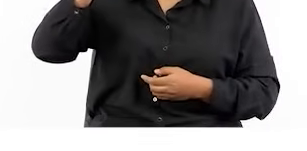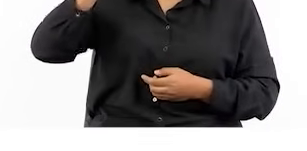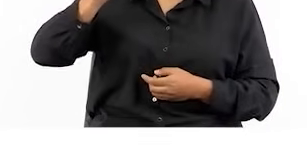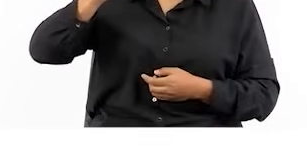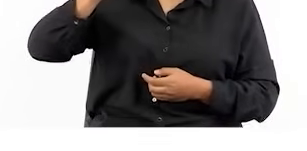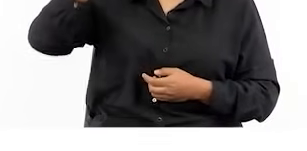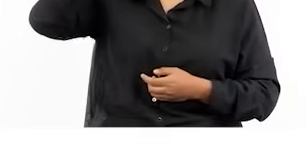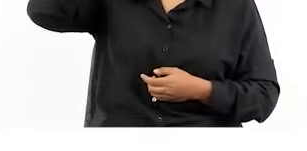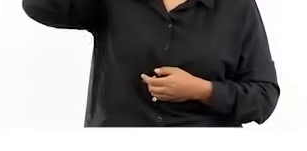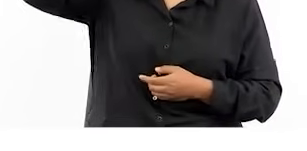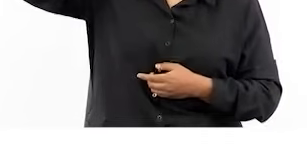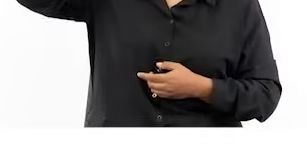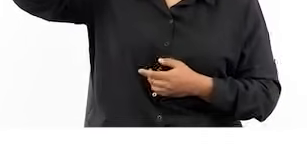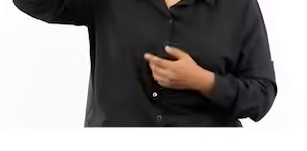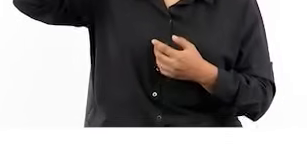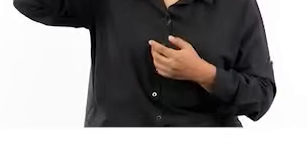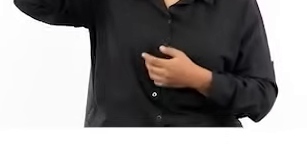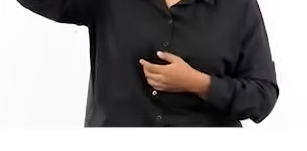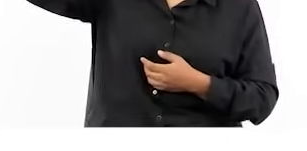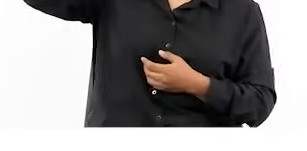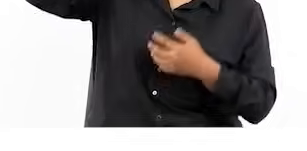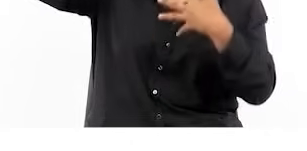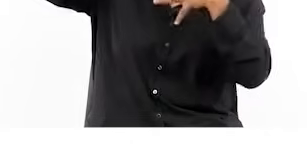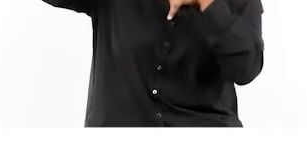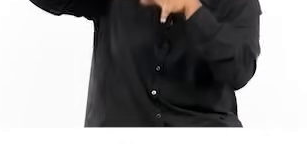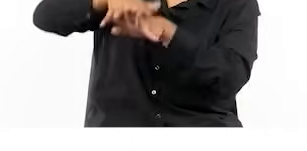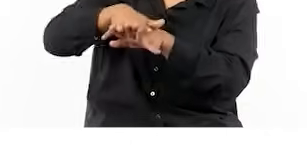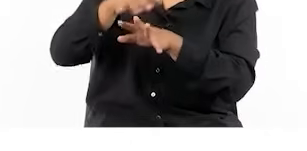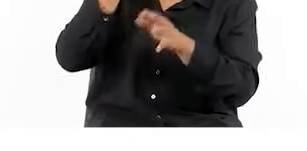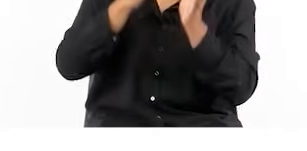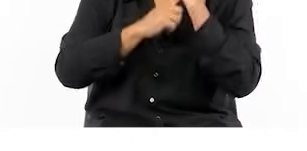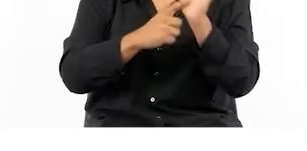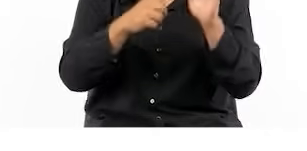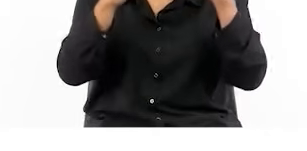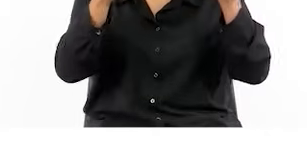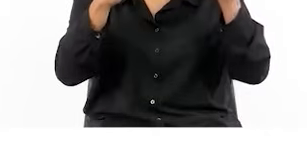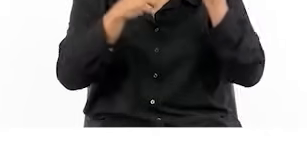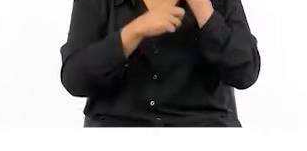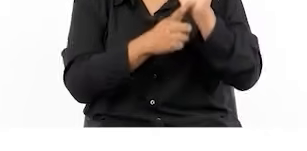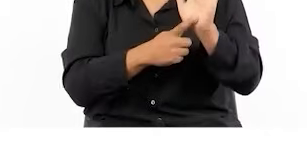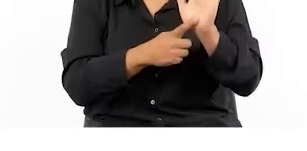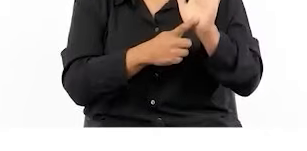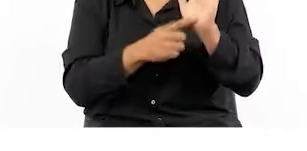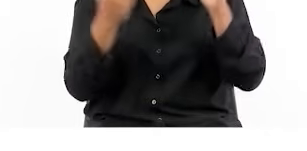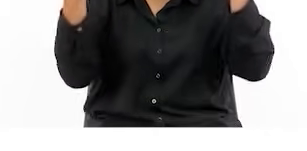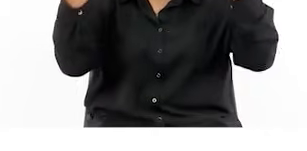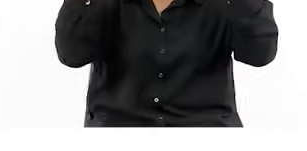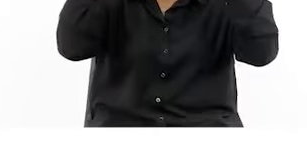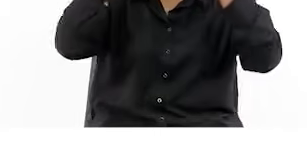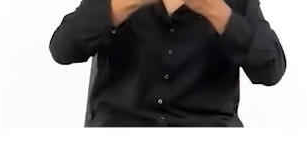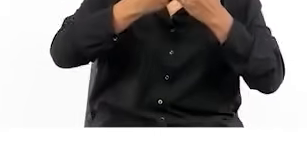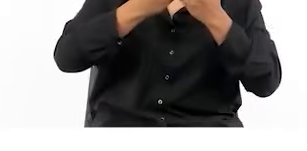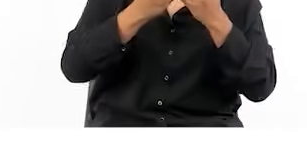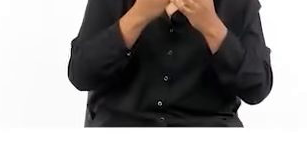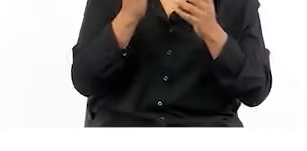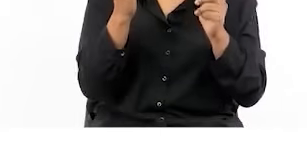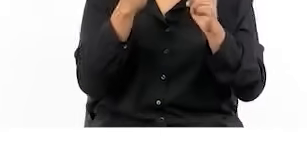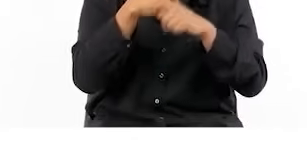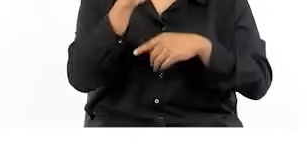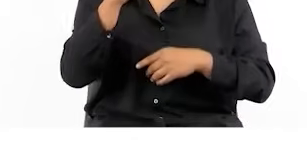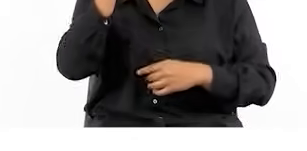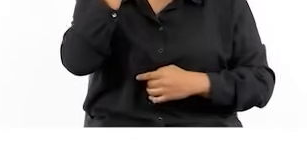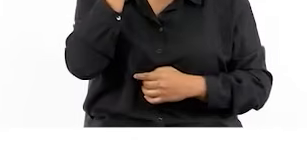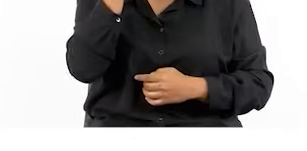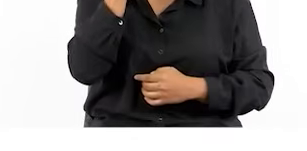eclipse lunar, en donde la luna quedó tal como se muestra en esta fotografía. Una sombra